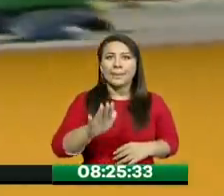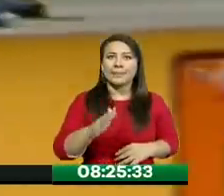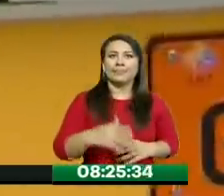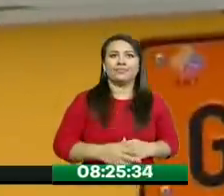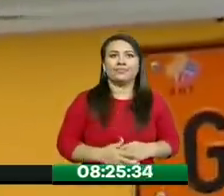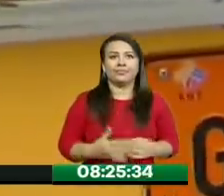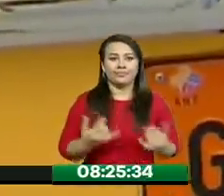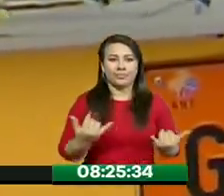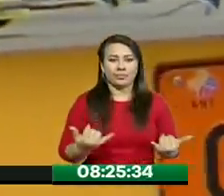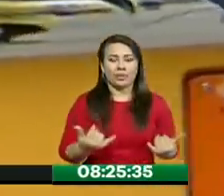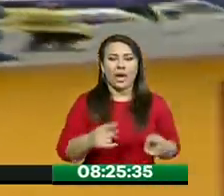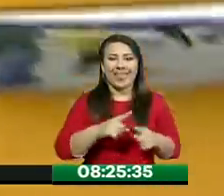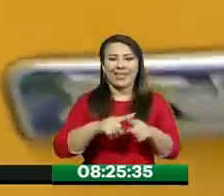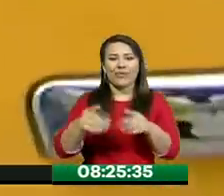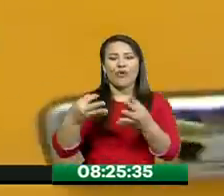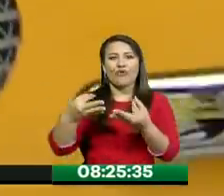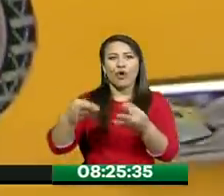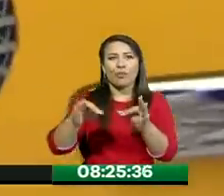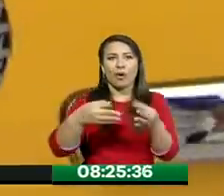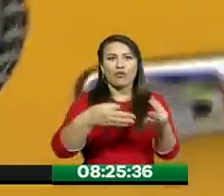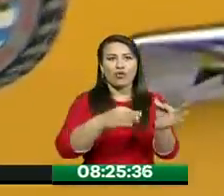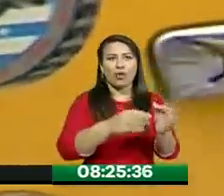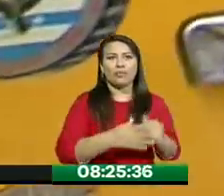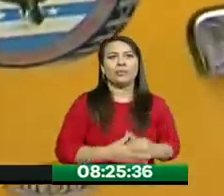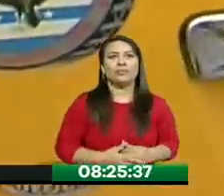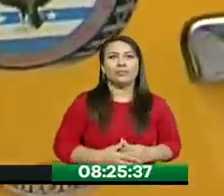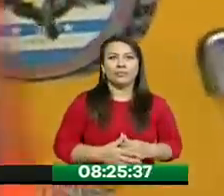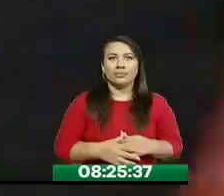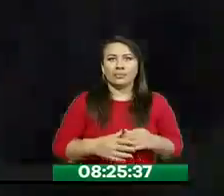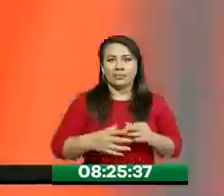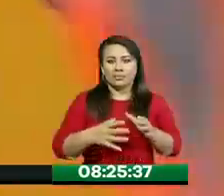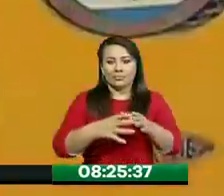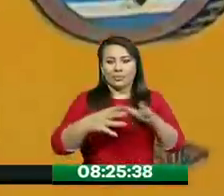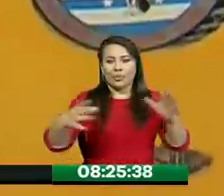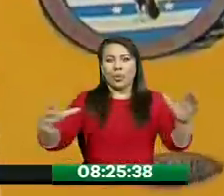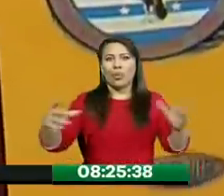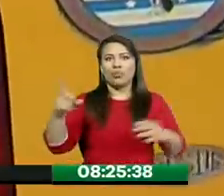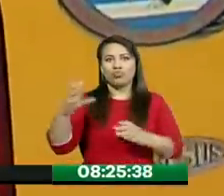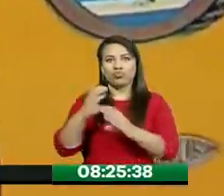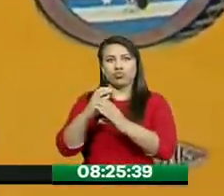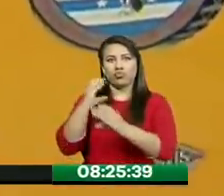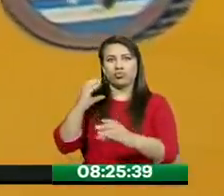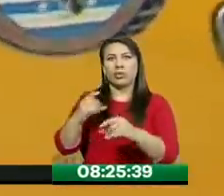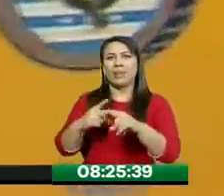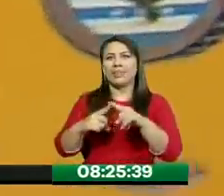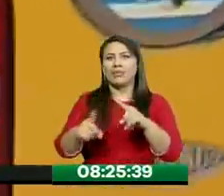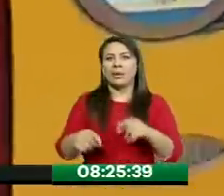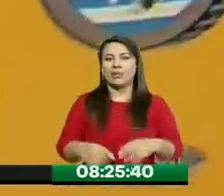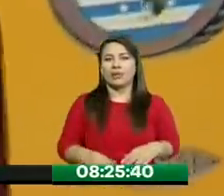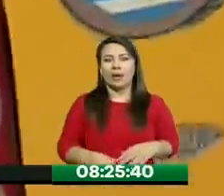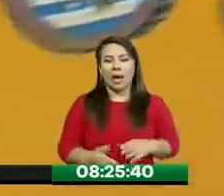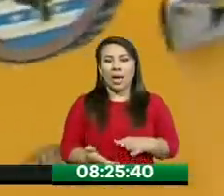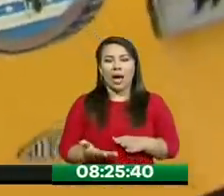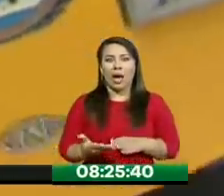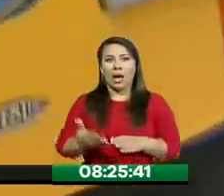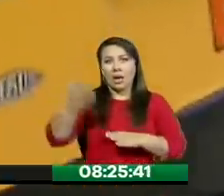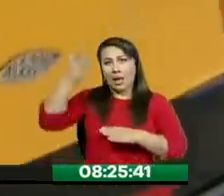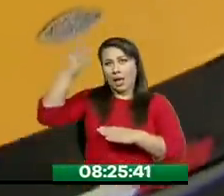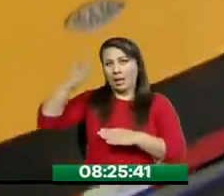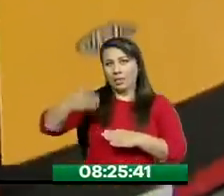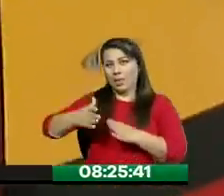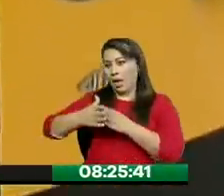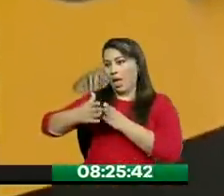La Policía Nacional realizó un operativo en la ciudad de Loja, en donde varios menores de edad se encontraban en una fiesta clandestina en una